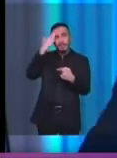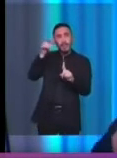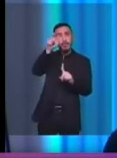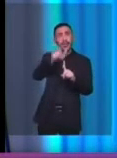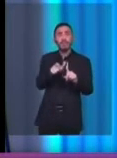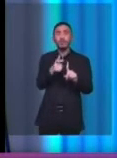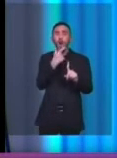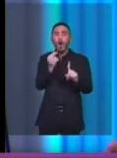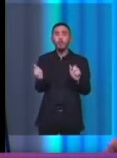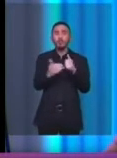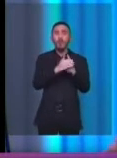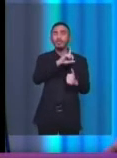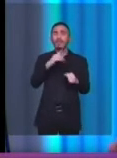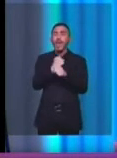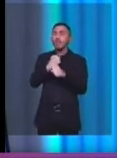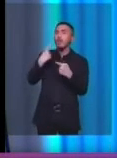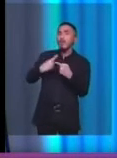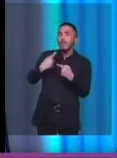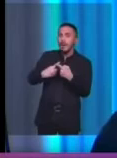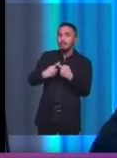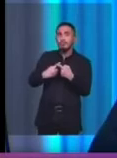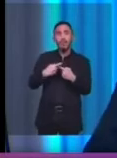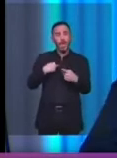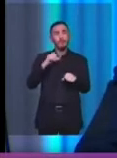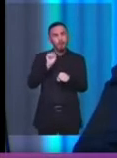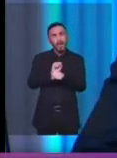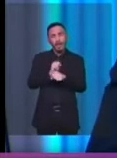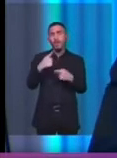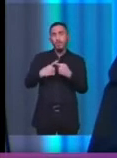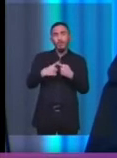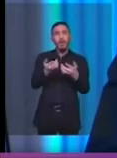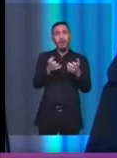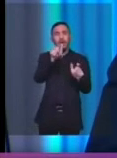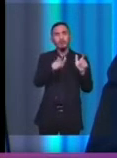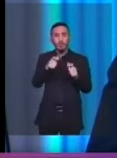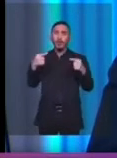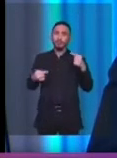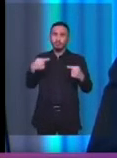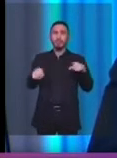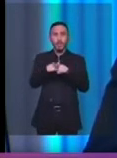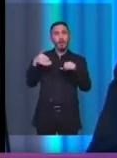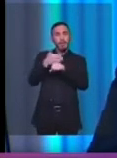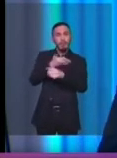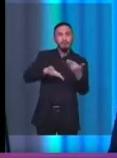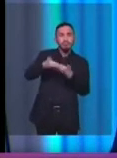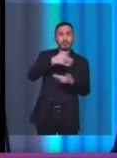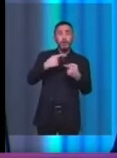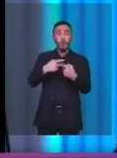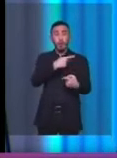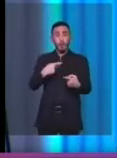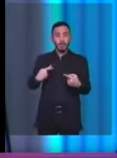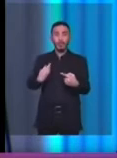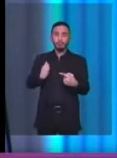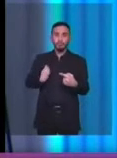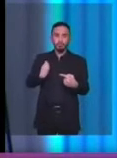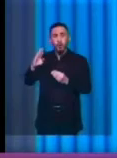propicia el Mercosur, el otro no. Pero en toda esta discusión que se está dando, de alguna u otra manera nosotros, los